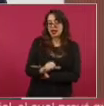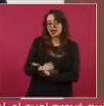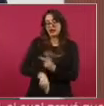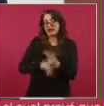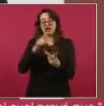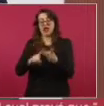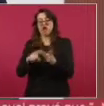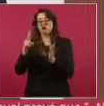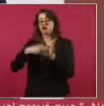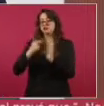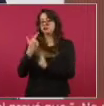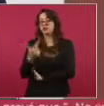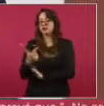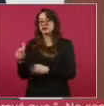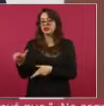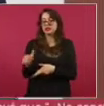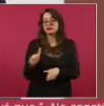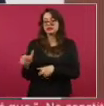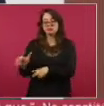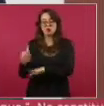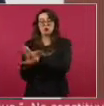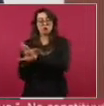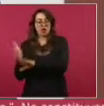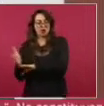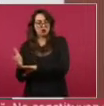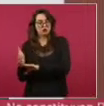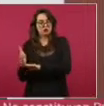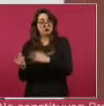en 2007. En Cananea